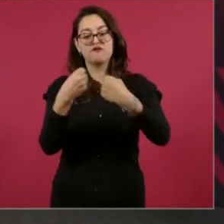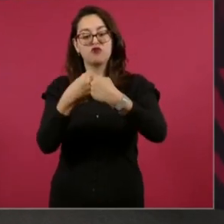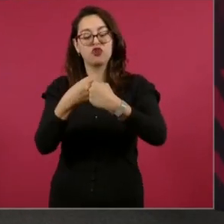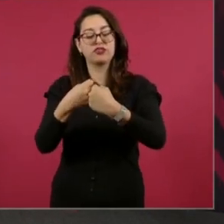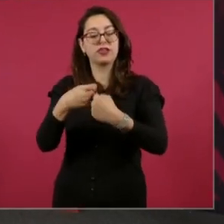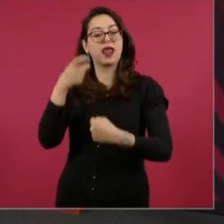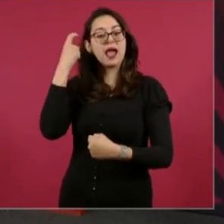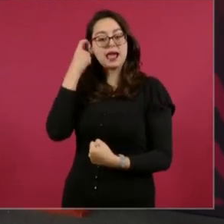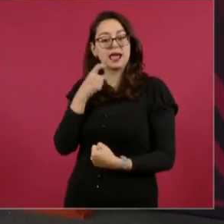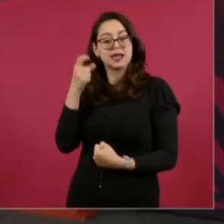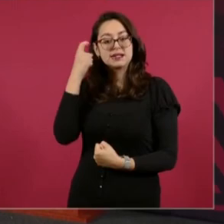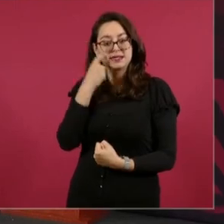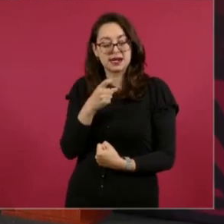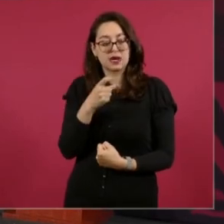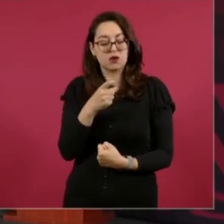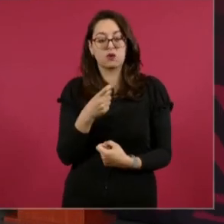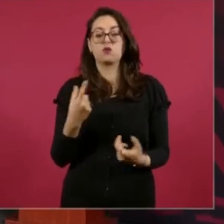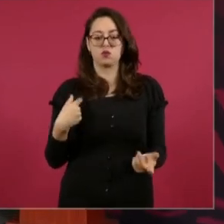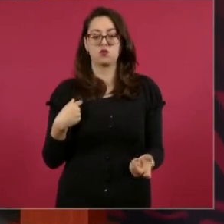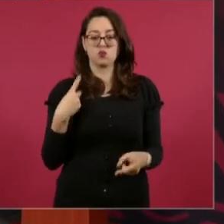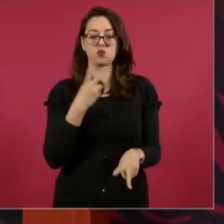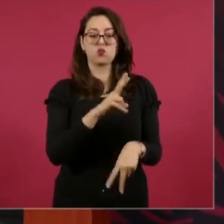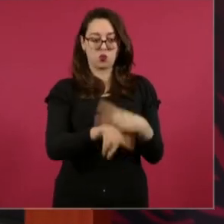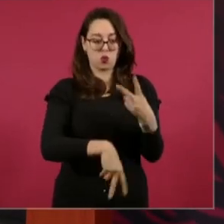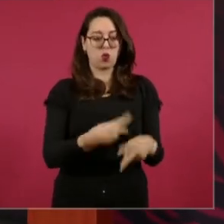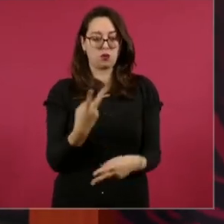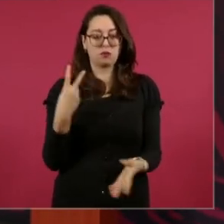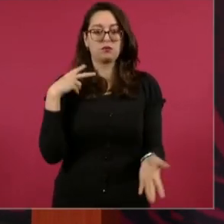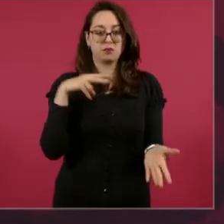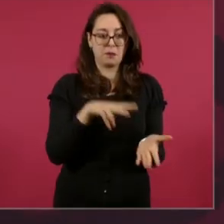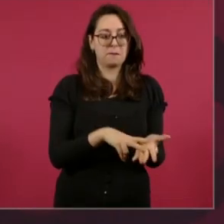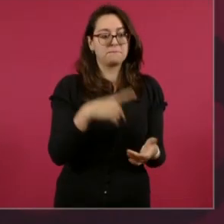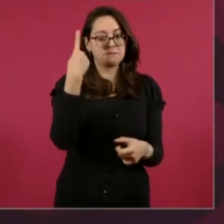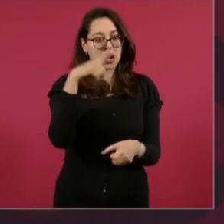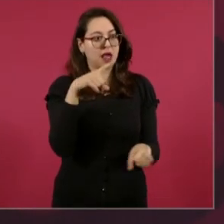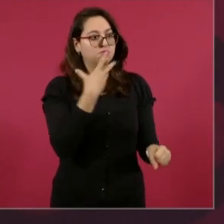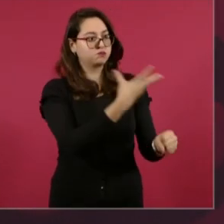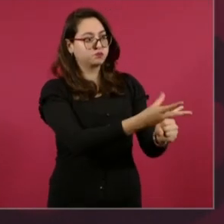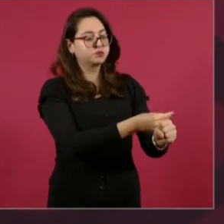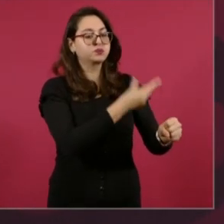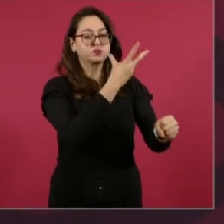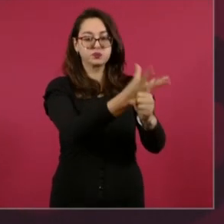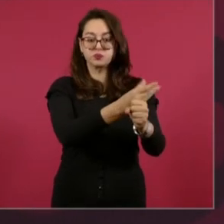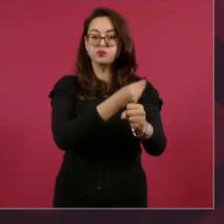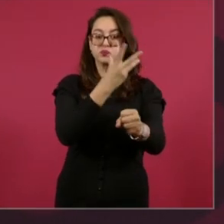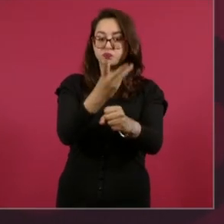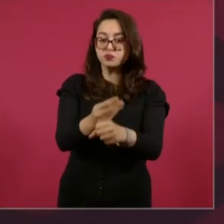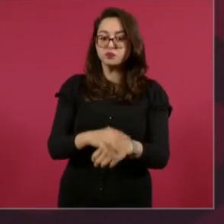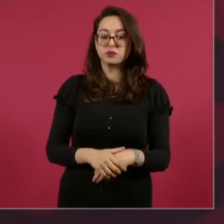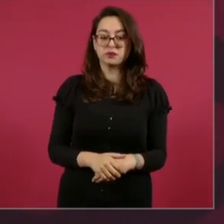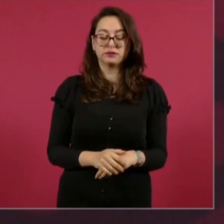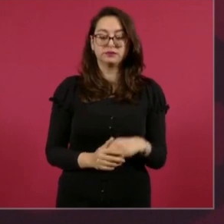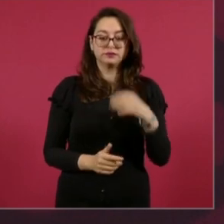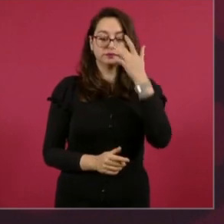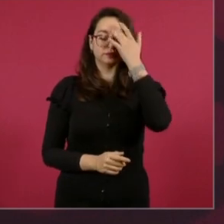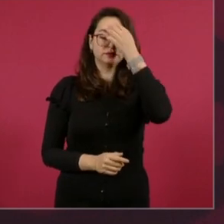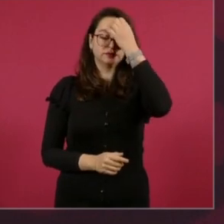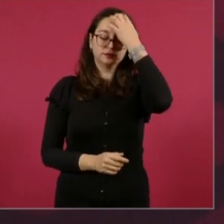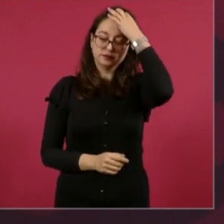estamos precisamente haciendo una labor en esa zona. Y acabo de